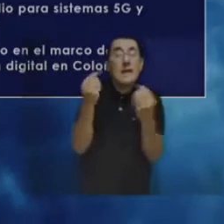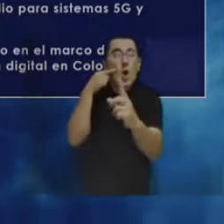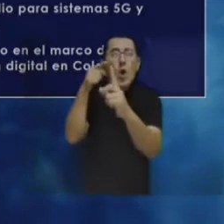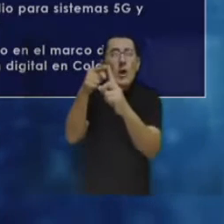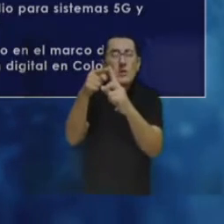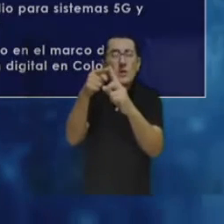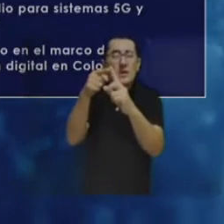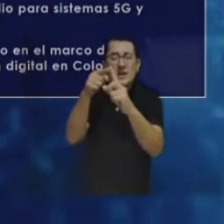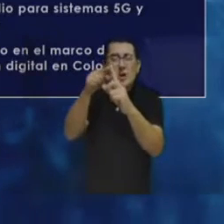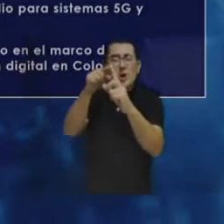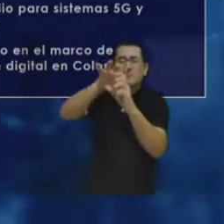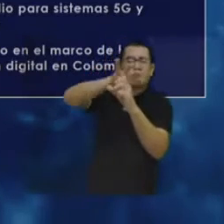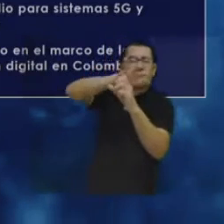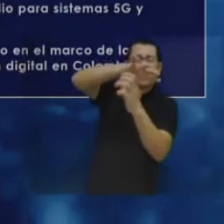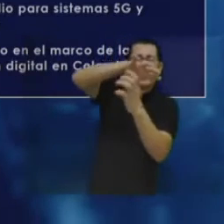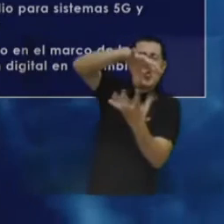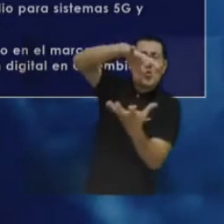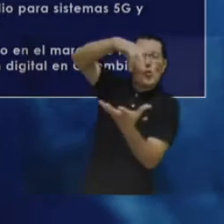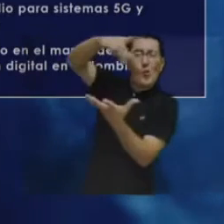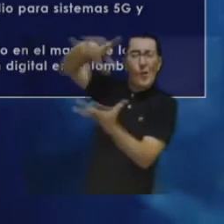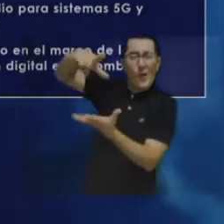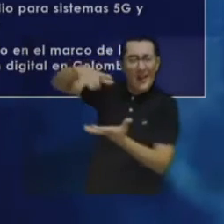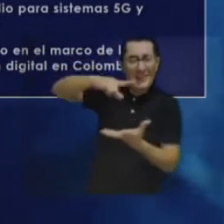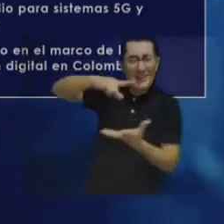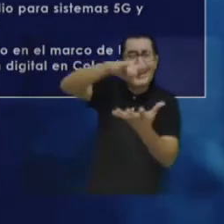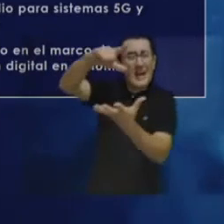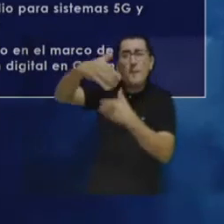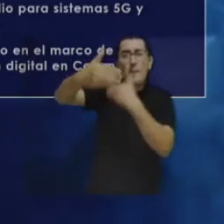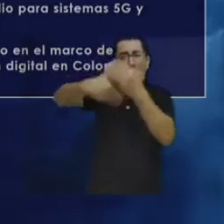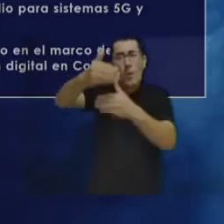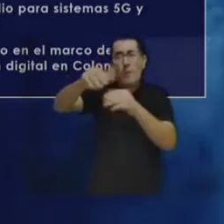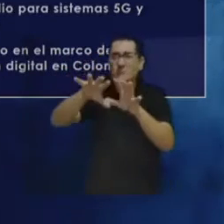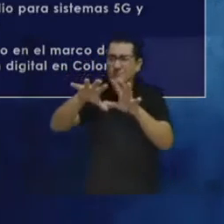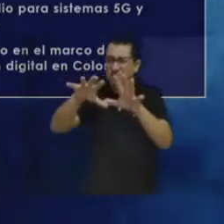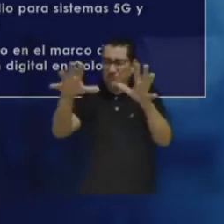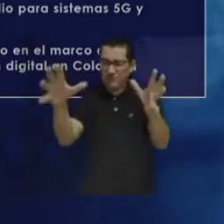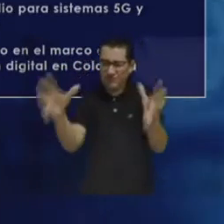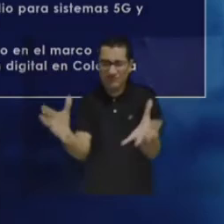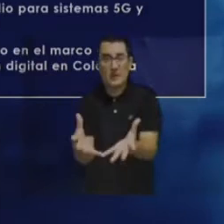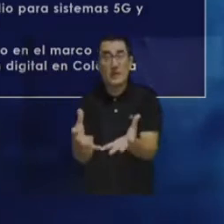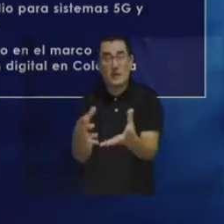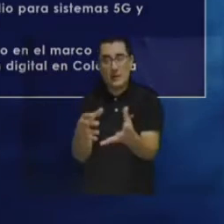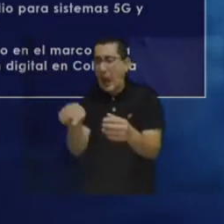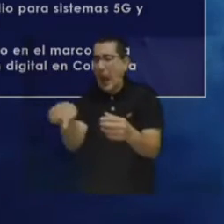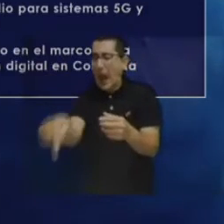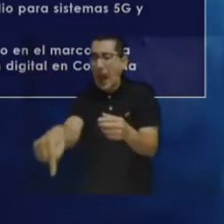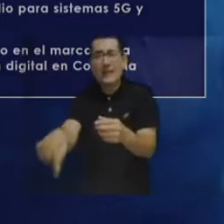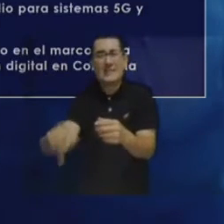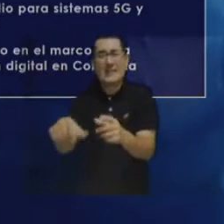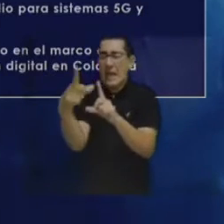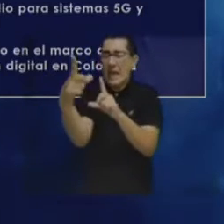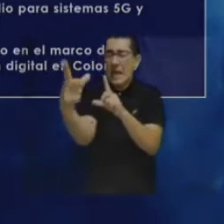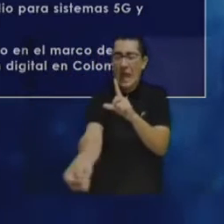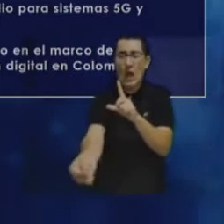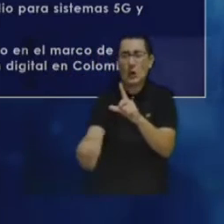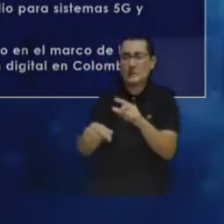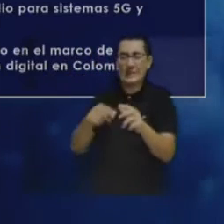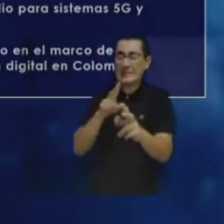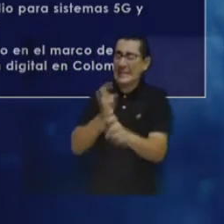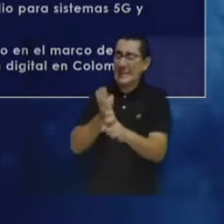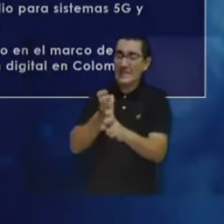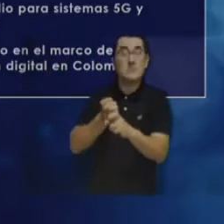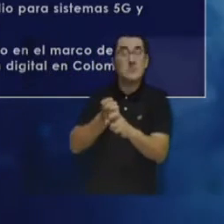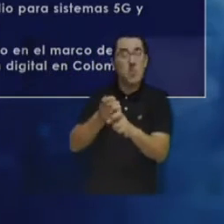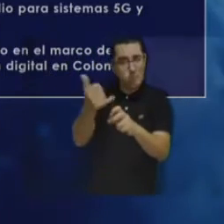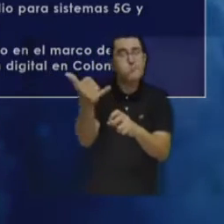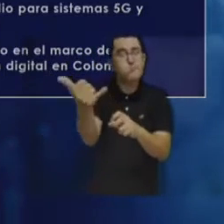servicio en lugares en donde la cobertura de los sistemas de comunicaciones terrenales es inexistente. En segundo